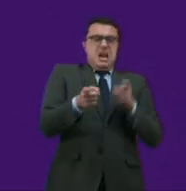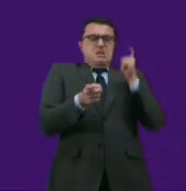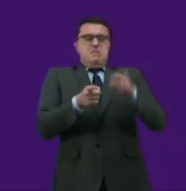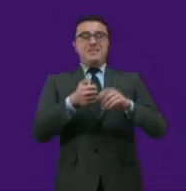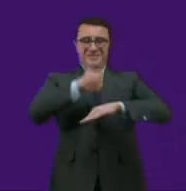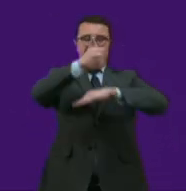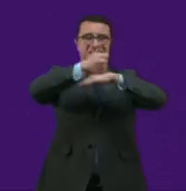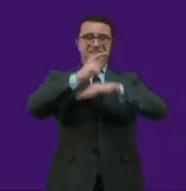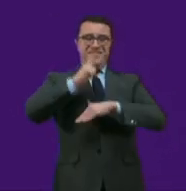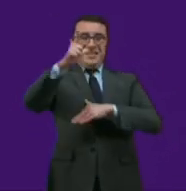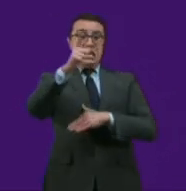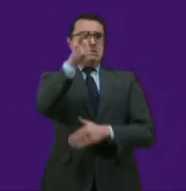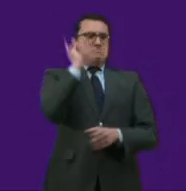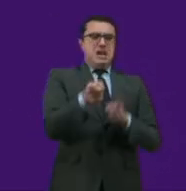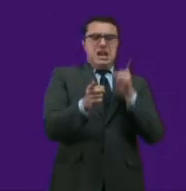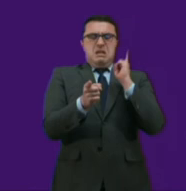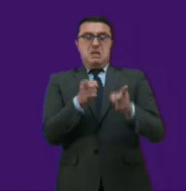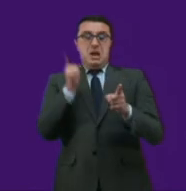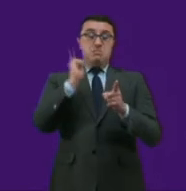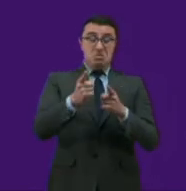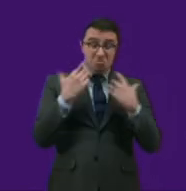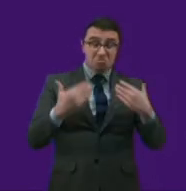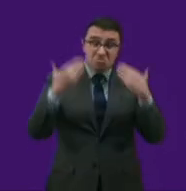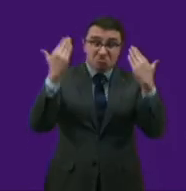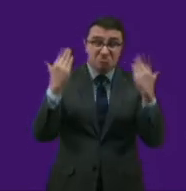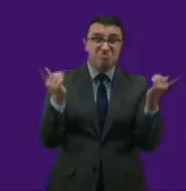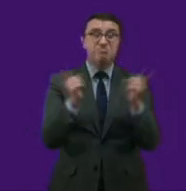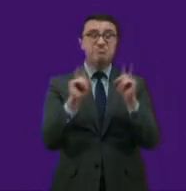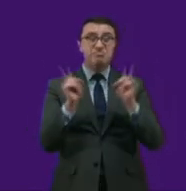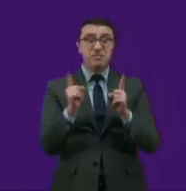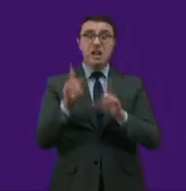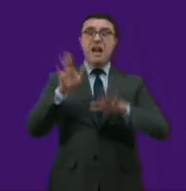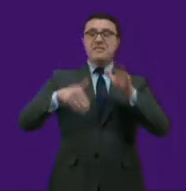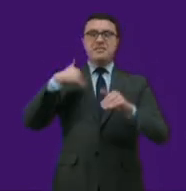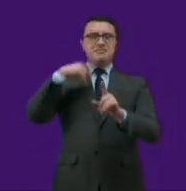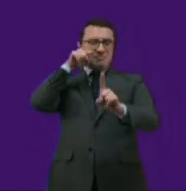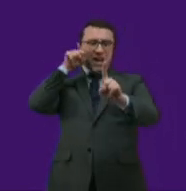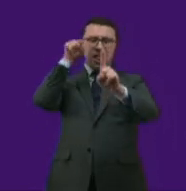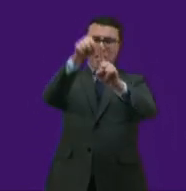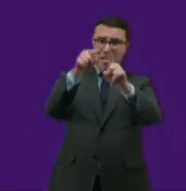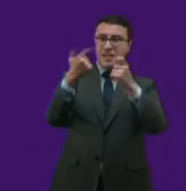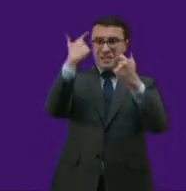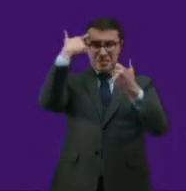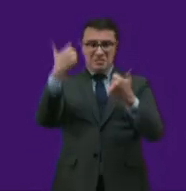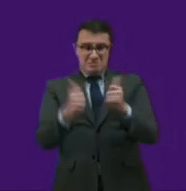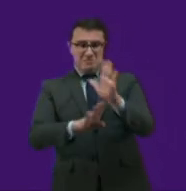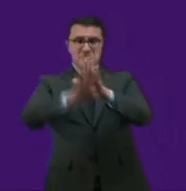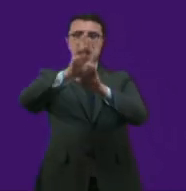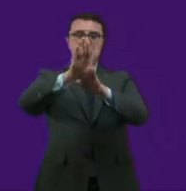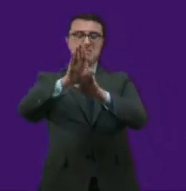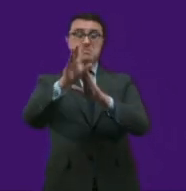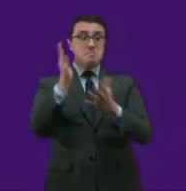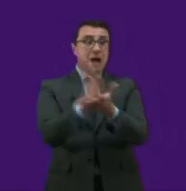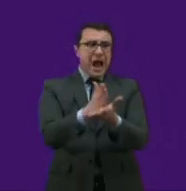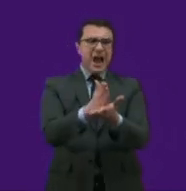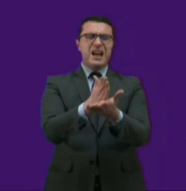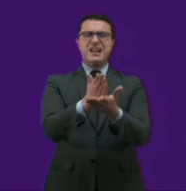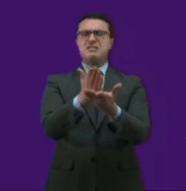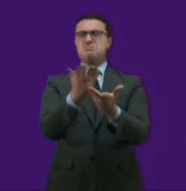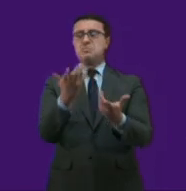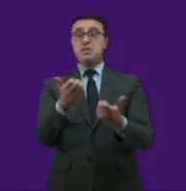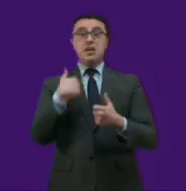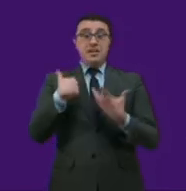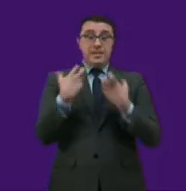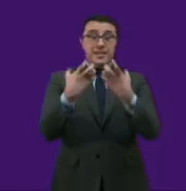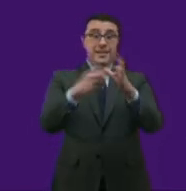la está liderando en esos momentos duros donde las cosas no salen como uno quisiera que salgan. La mayoría de las veces no salen como uno quisiera